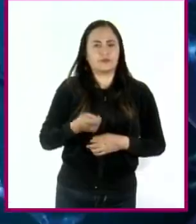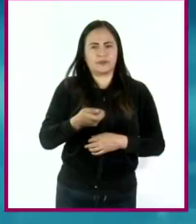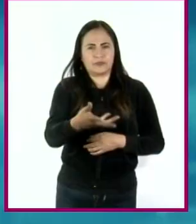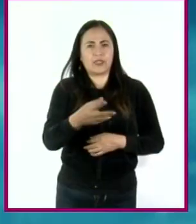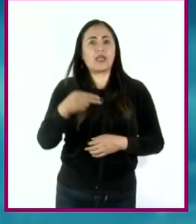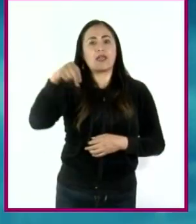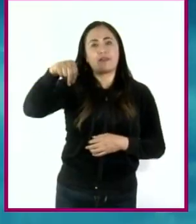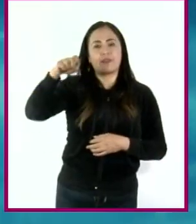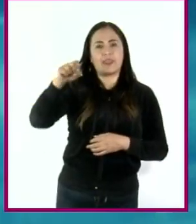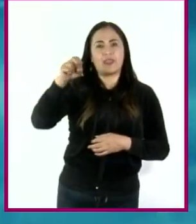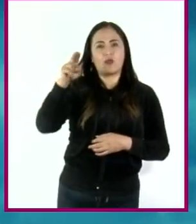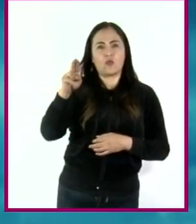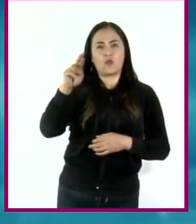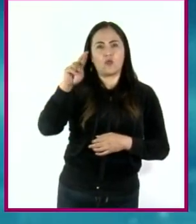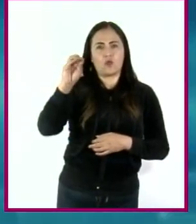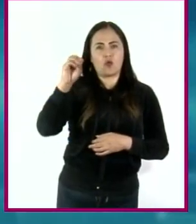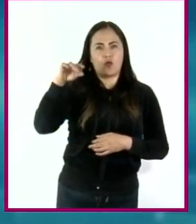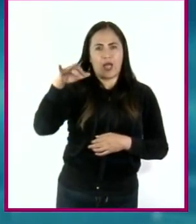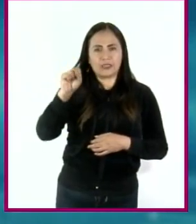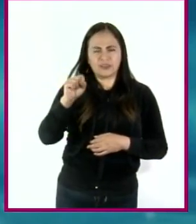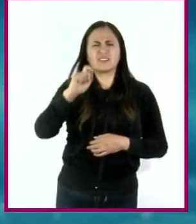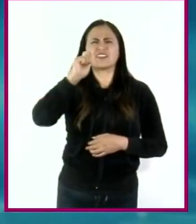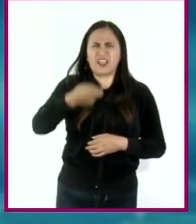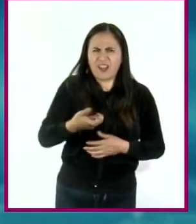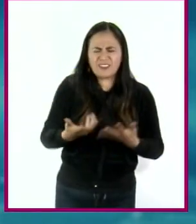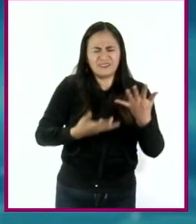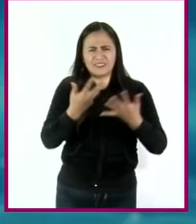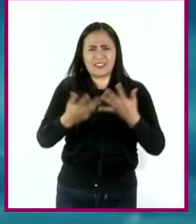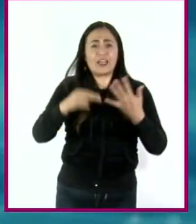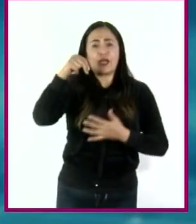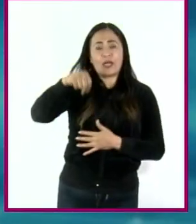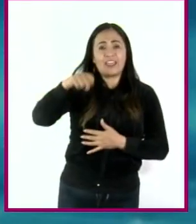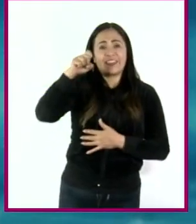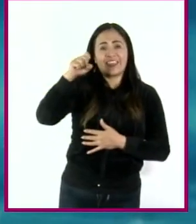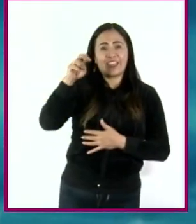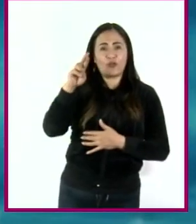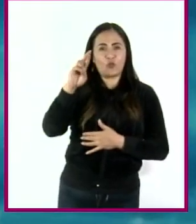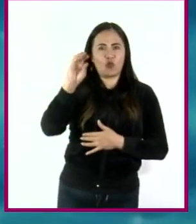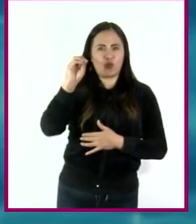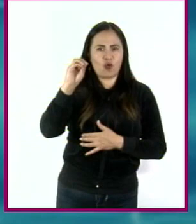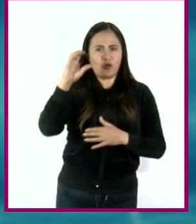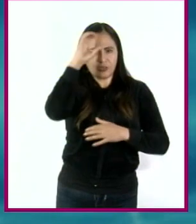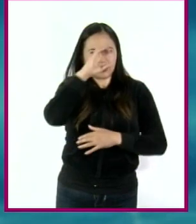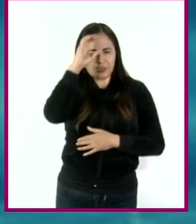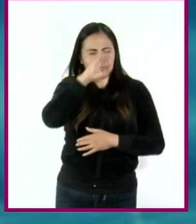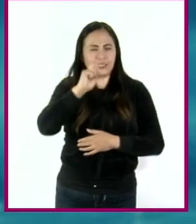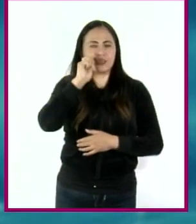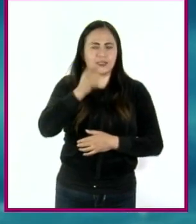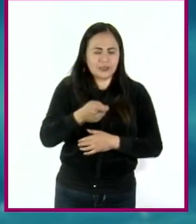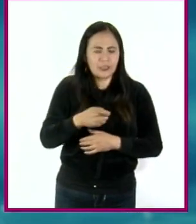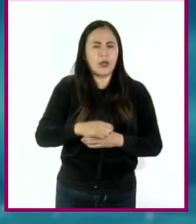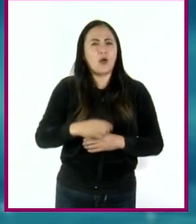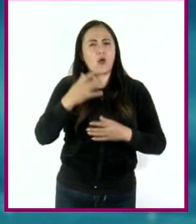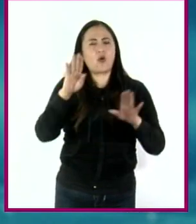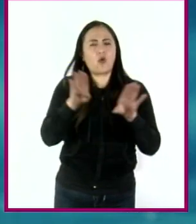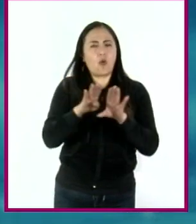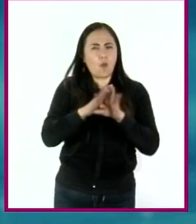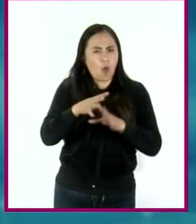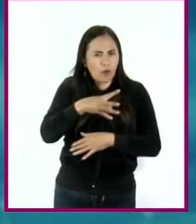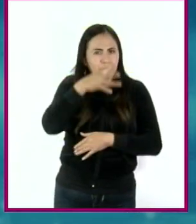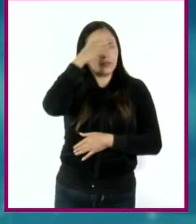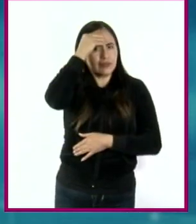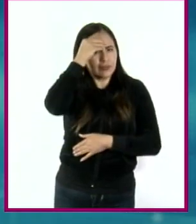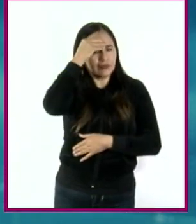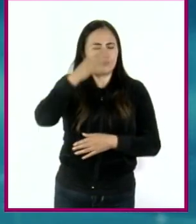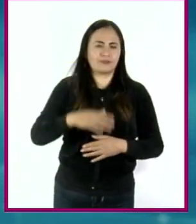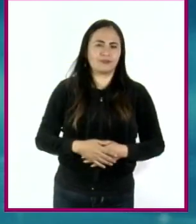neuronas. O sea que, ¿qué? O sea que la neurociencia estudia y explica nuestros procesos cognitivos, lo